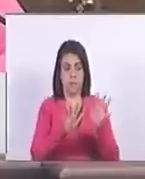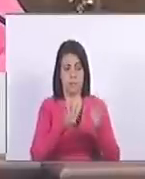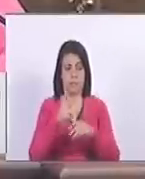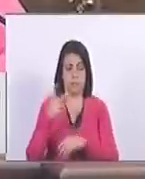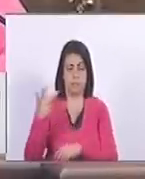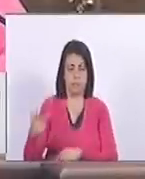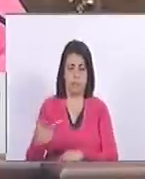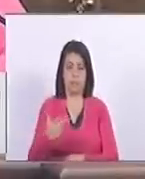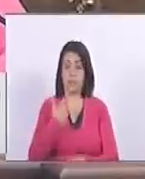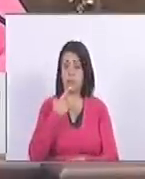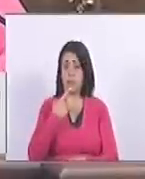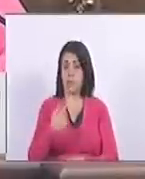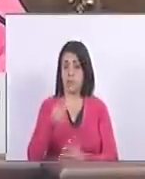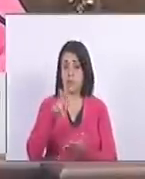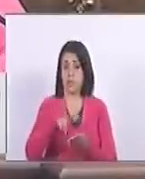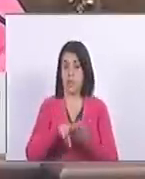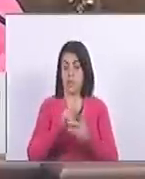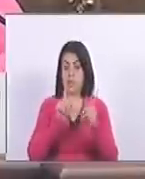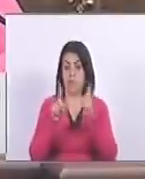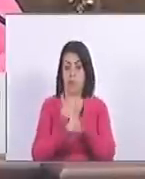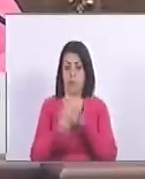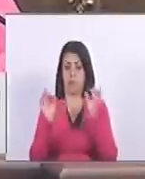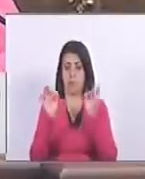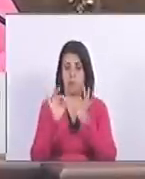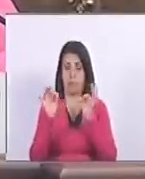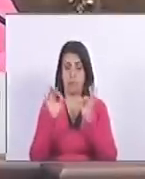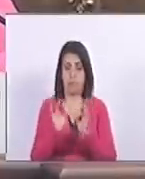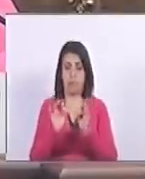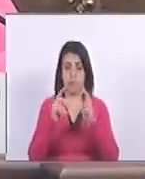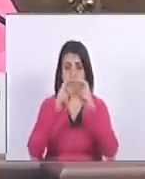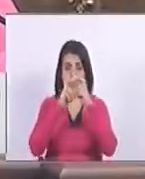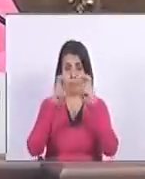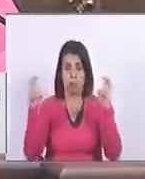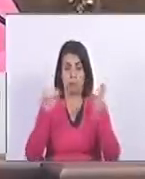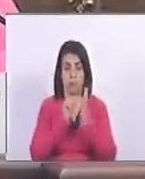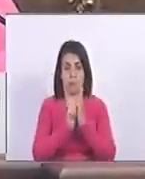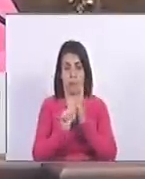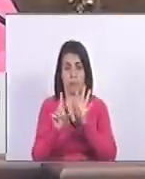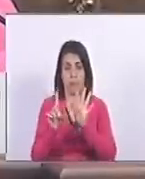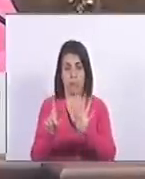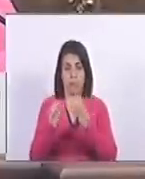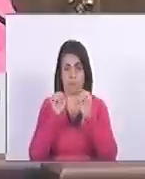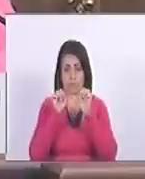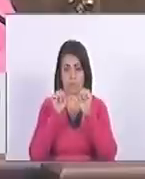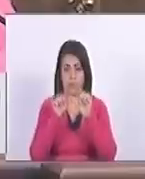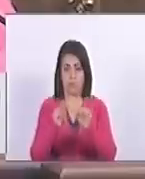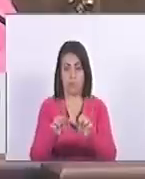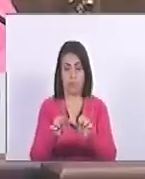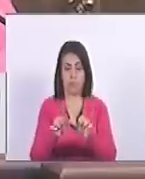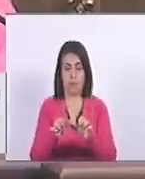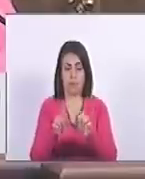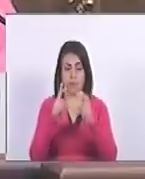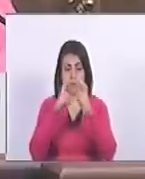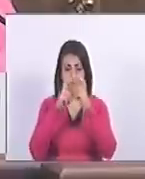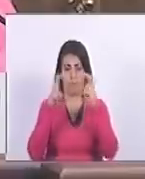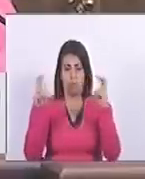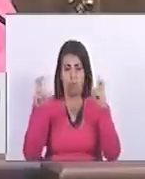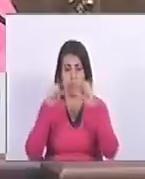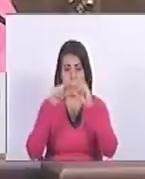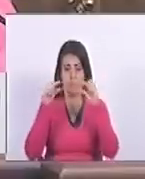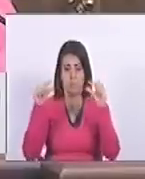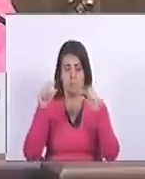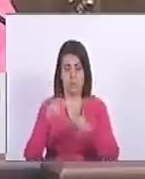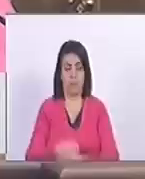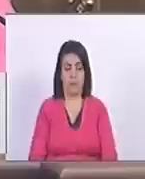tercero. Se propone aprobar sin modificación el epígrafe del artículo 6, el cual queda redactado en